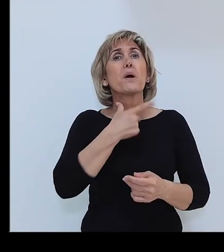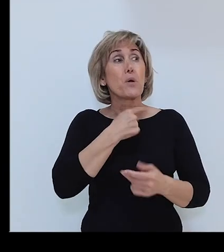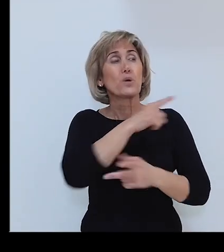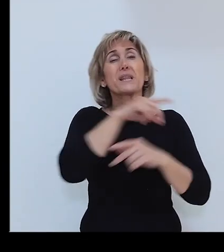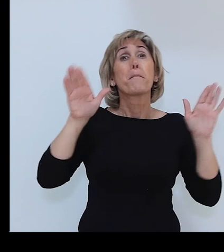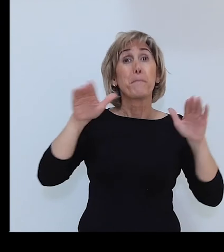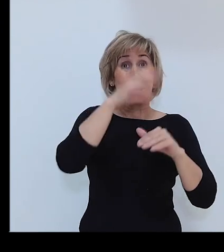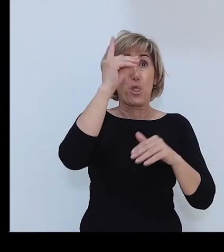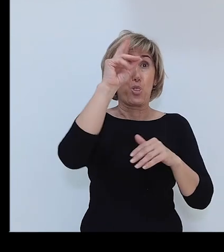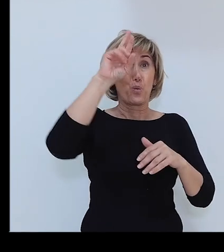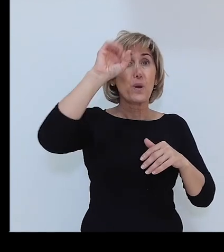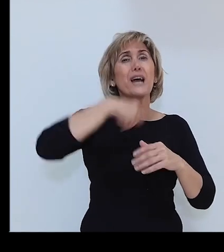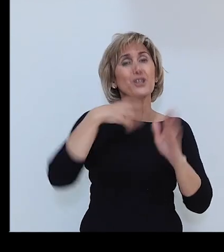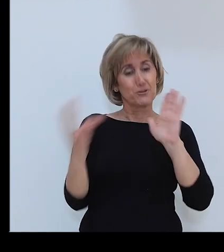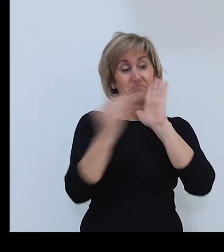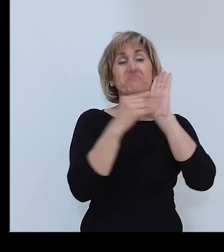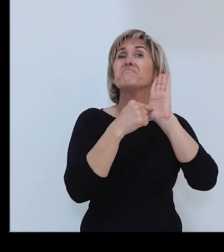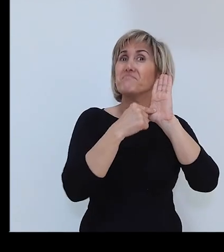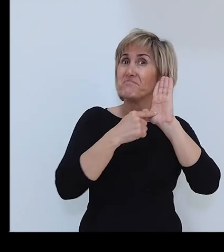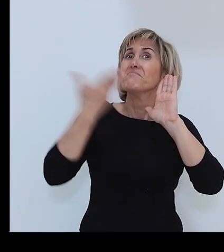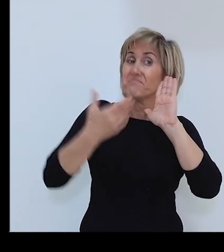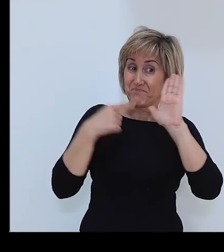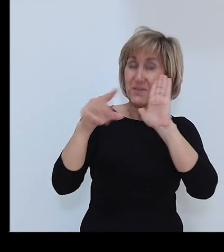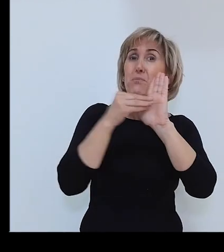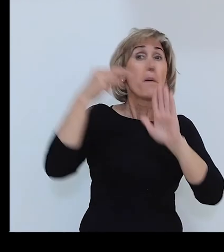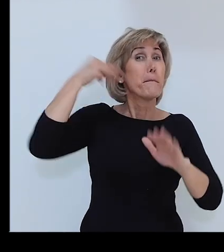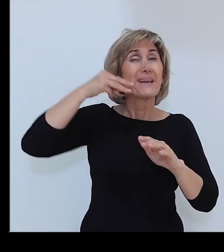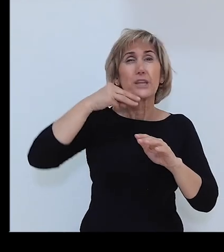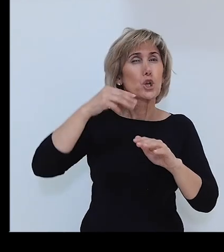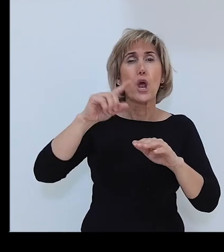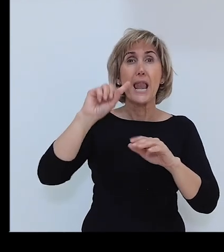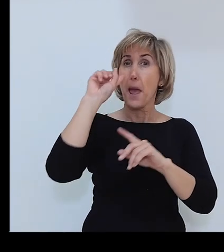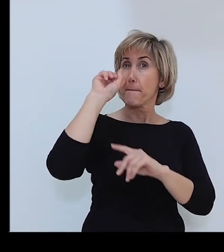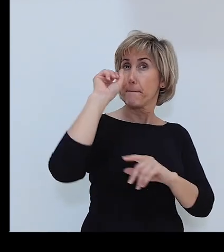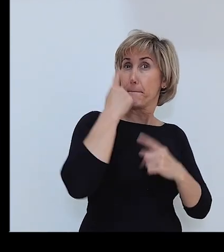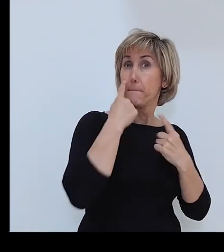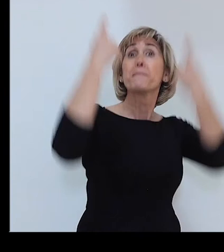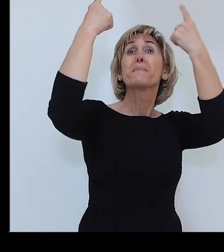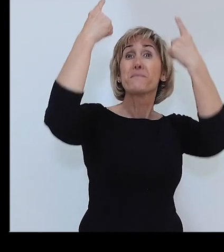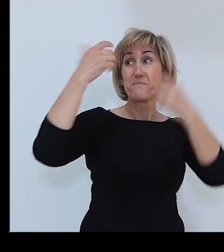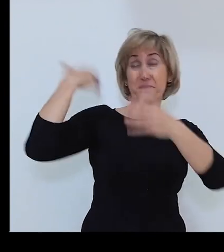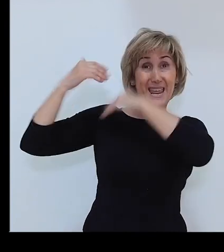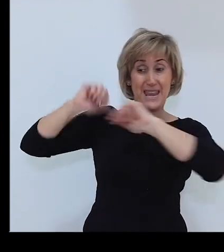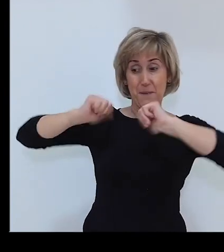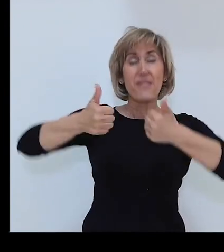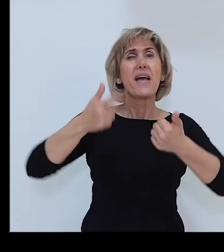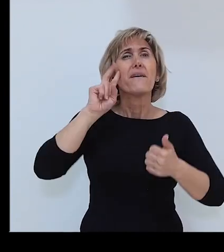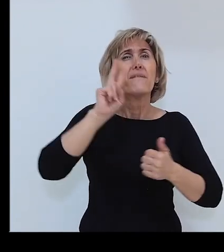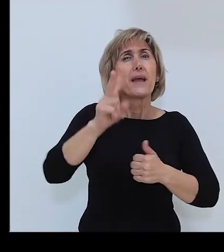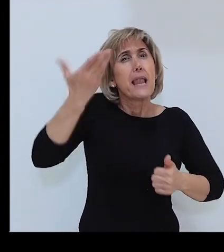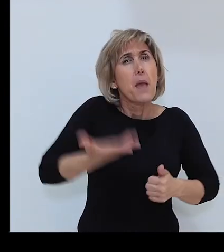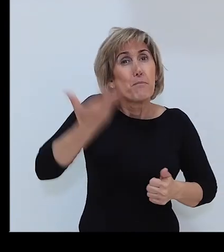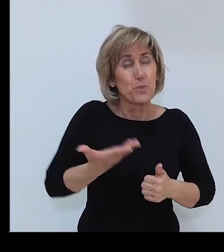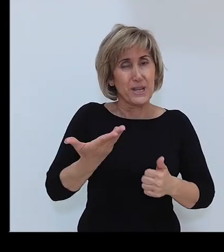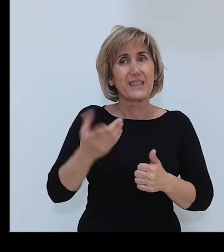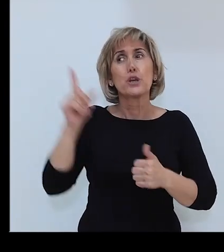por eso sigue siendo de actualidad. Y me encanta que haya citado a María Ángeles Durán, porque yo la tenía también incluida precisamente en eso, o